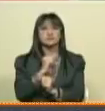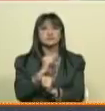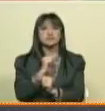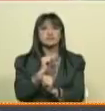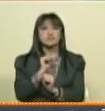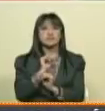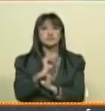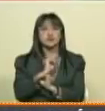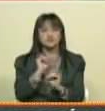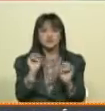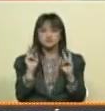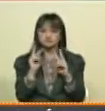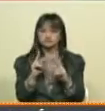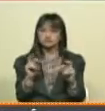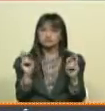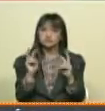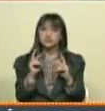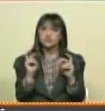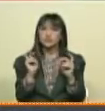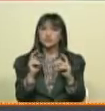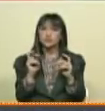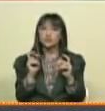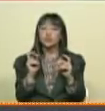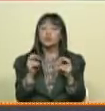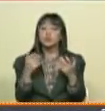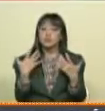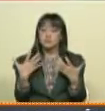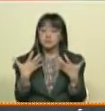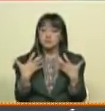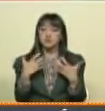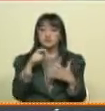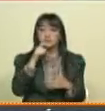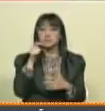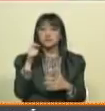revisar el impacto que ha tenido